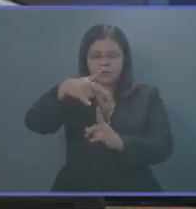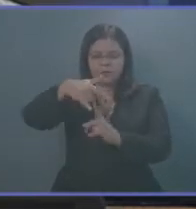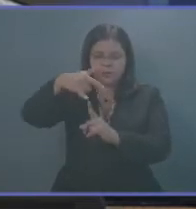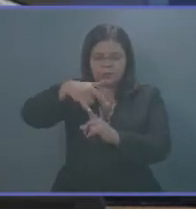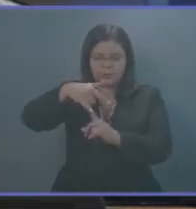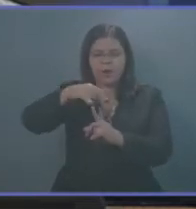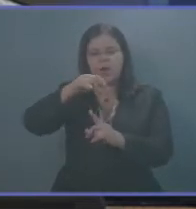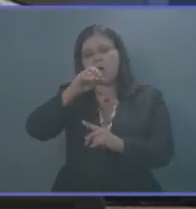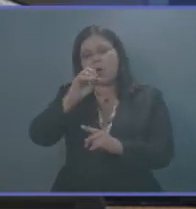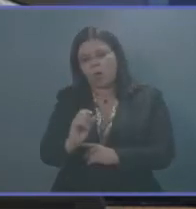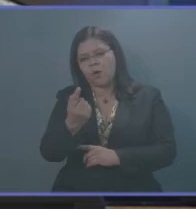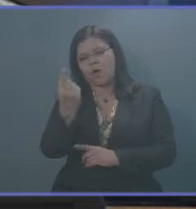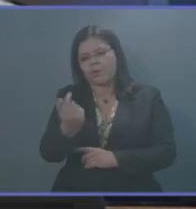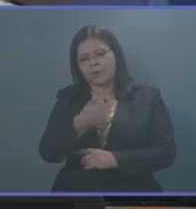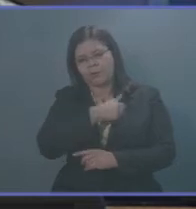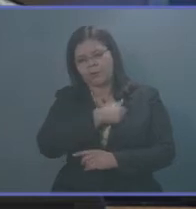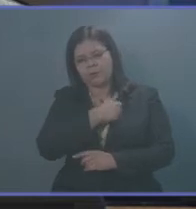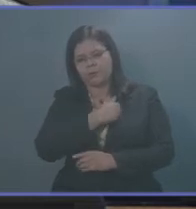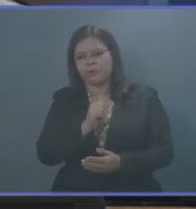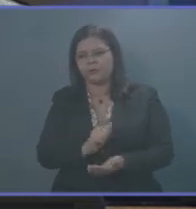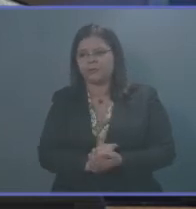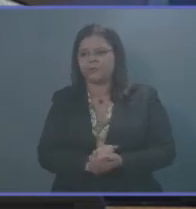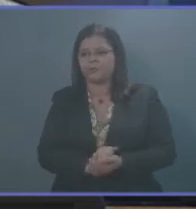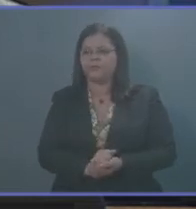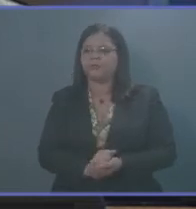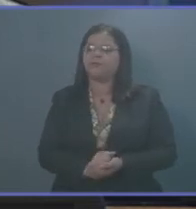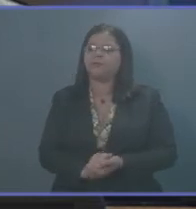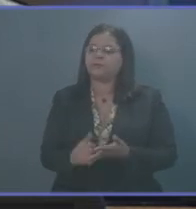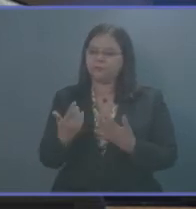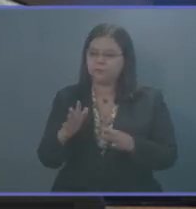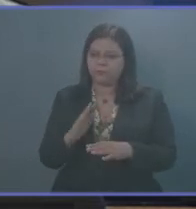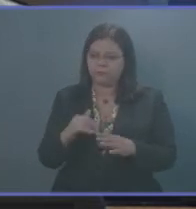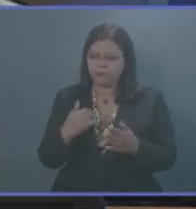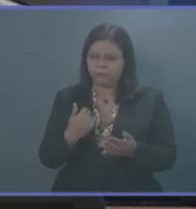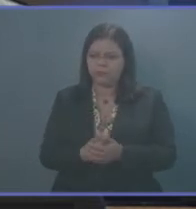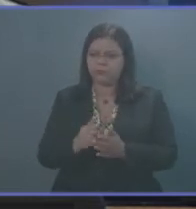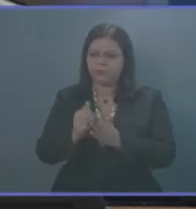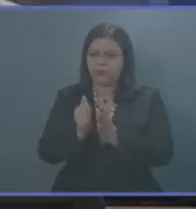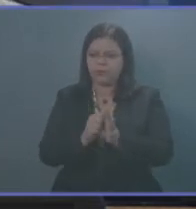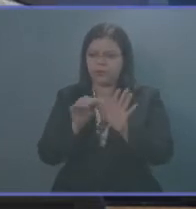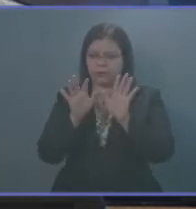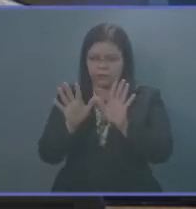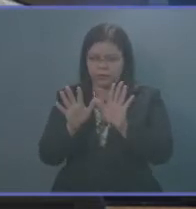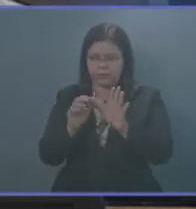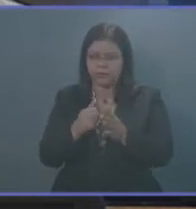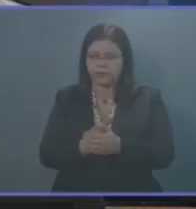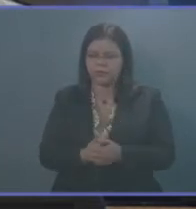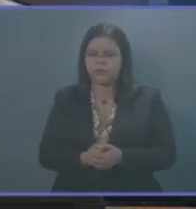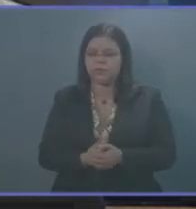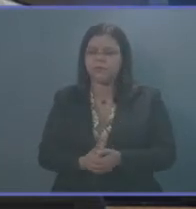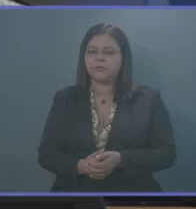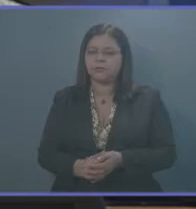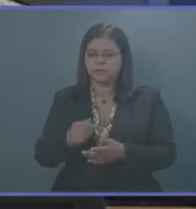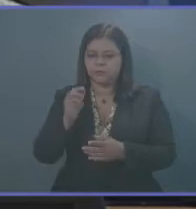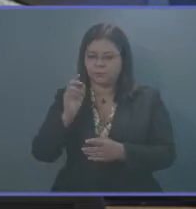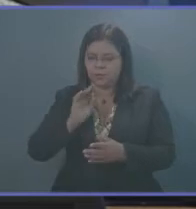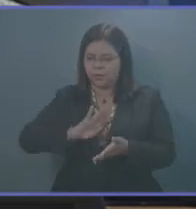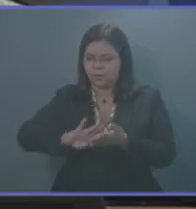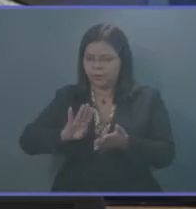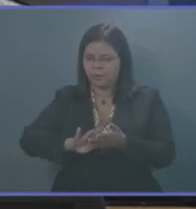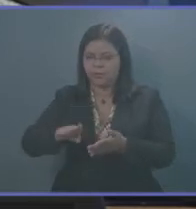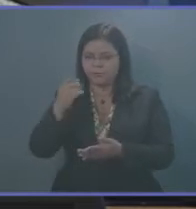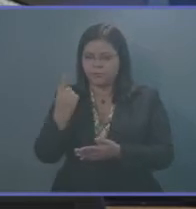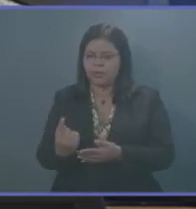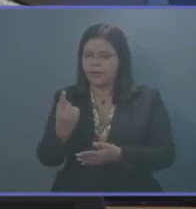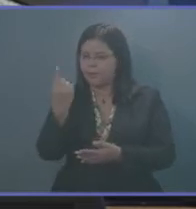través del funcionario competente. Sujeto pasivo de la obligación tributaria. Artículo 10. Será sujeto pasivo de la obligación tributaria municipal la